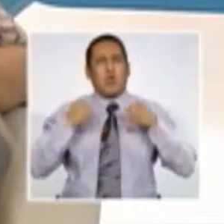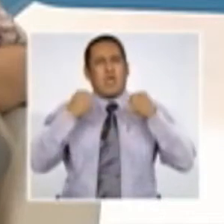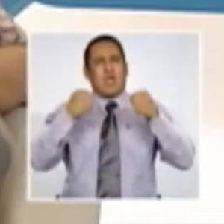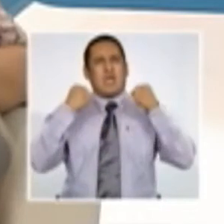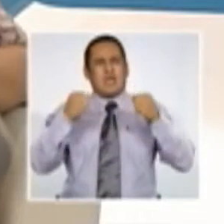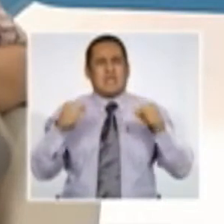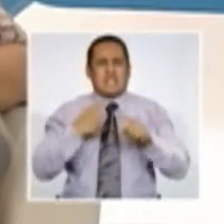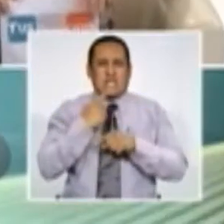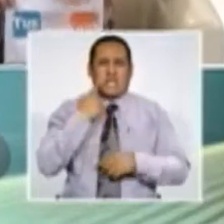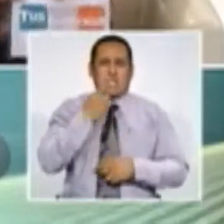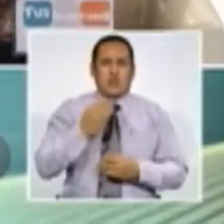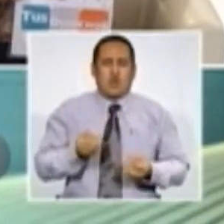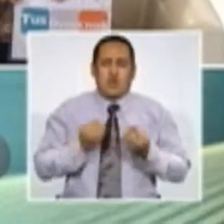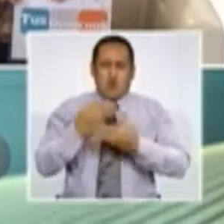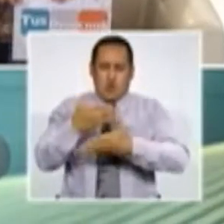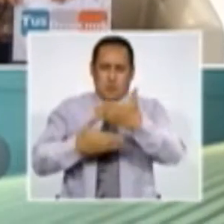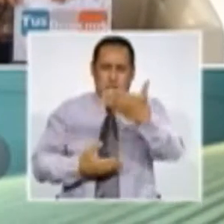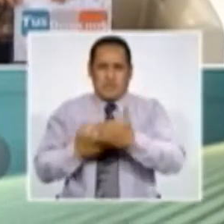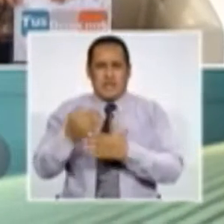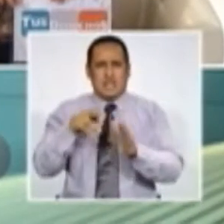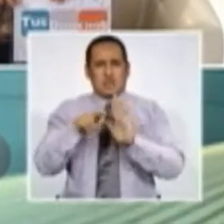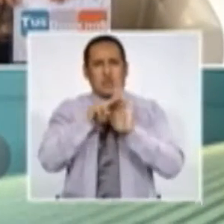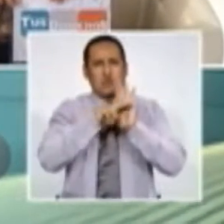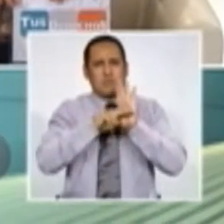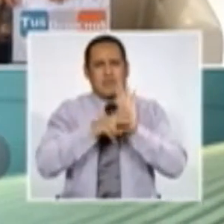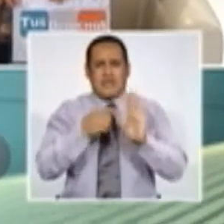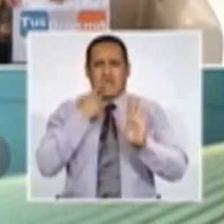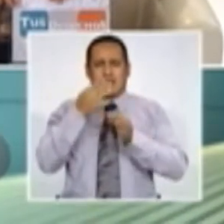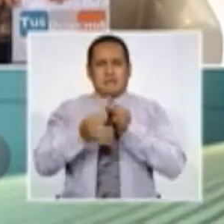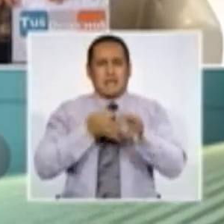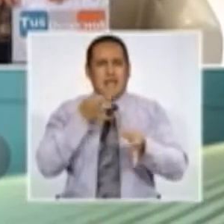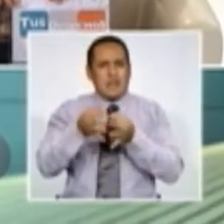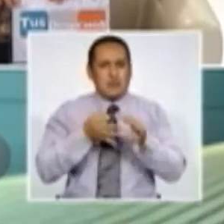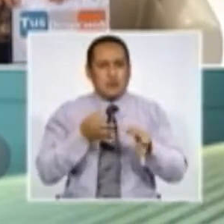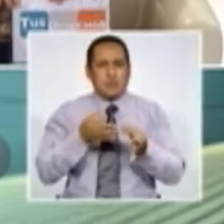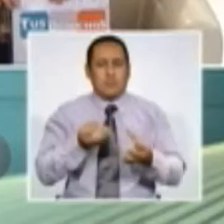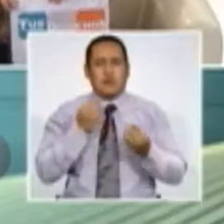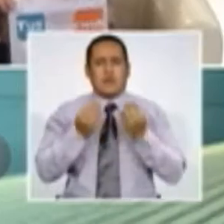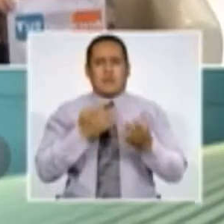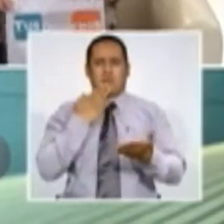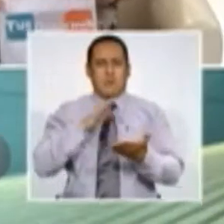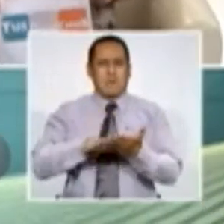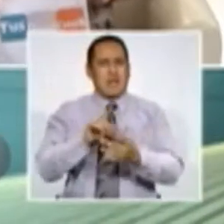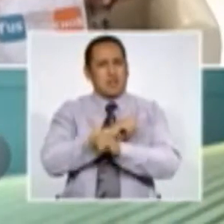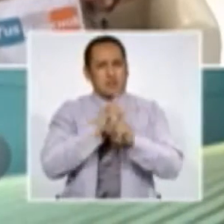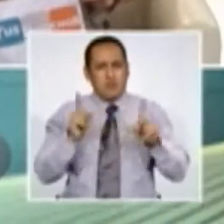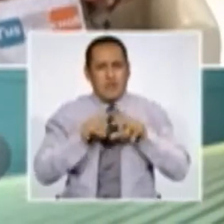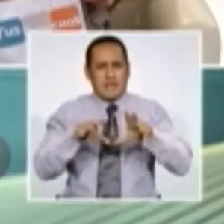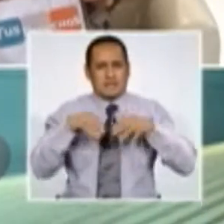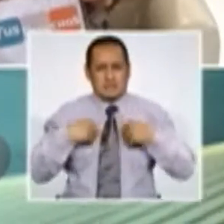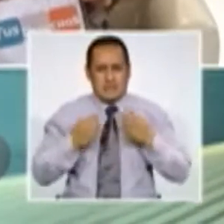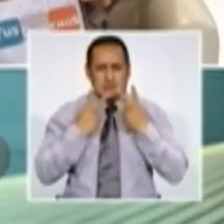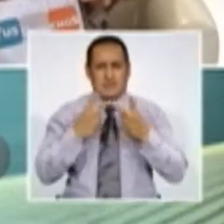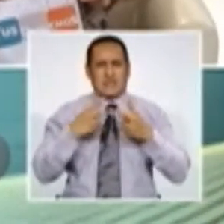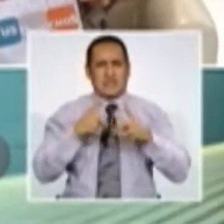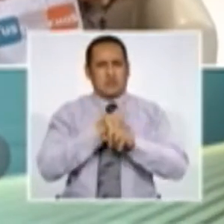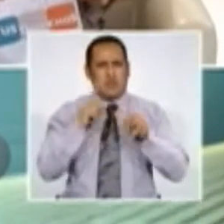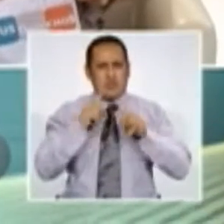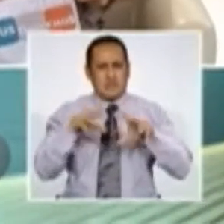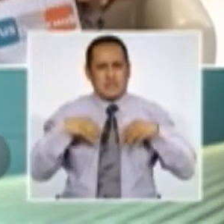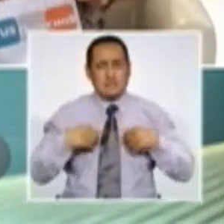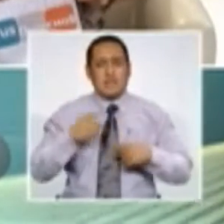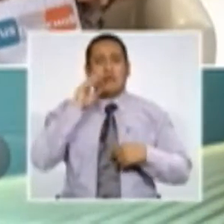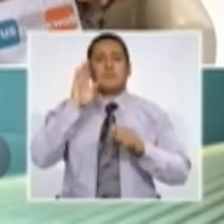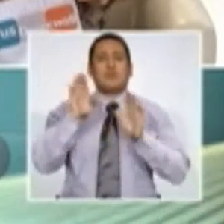privados protestaron cuestionando la validez de esta norma, señalando de que era injusto, de que no